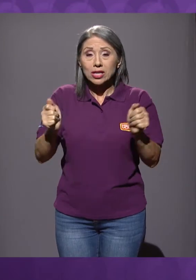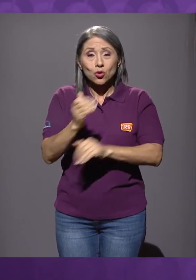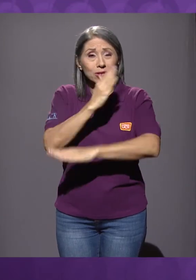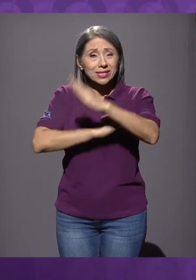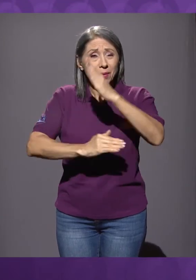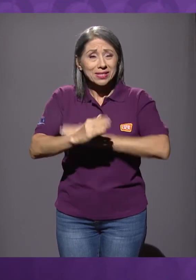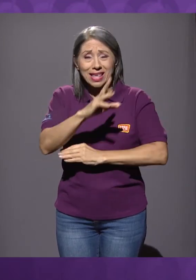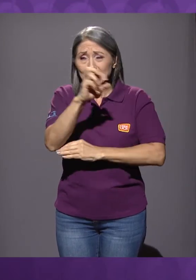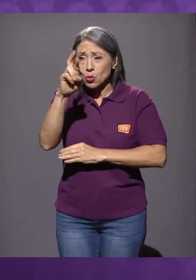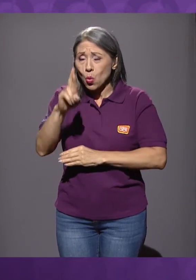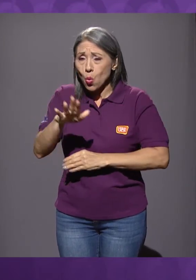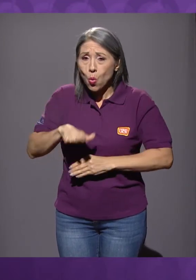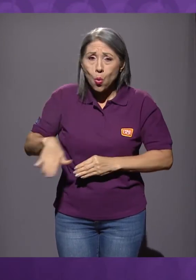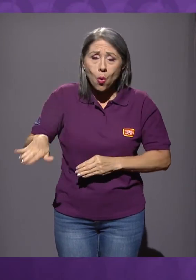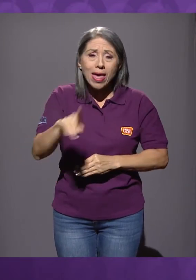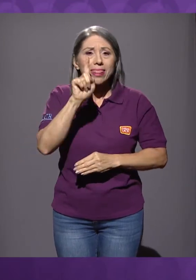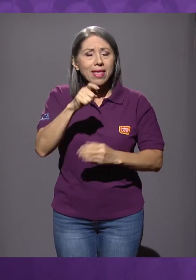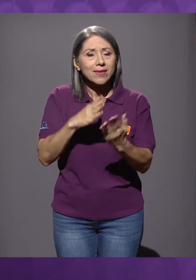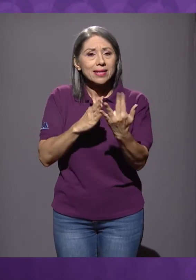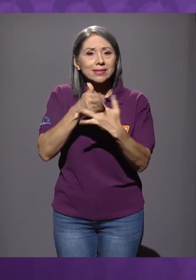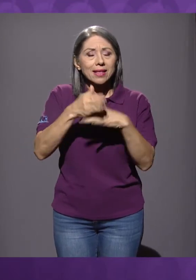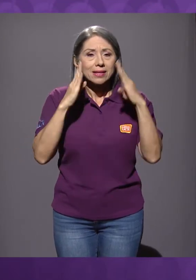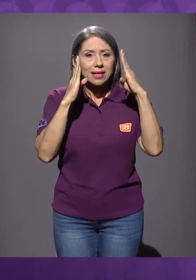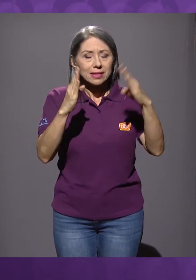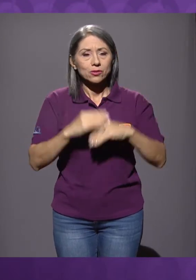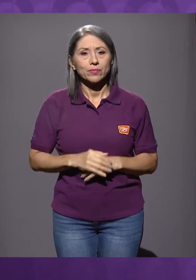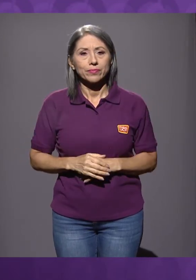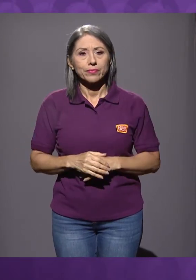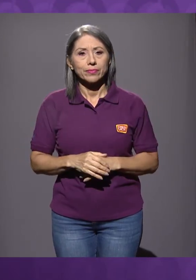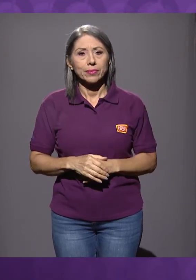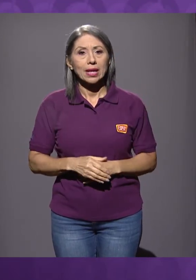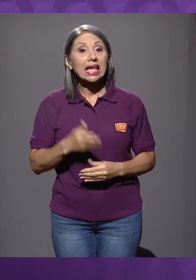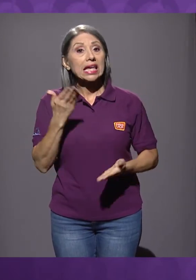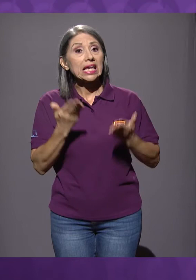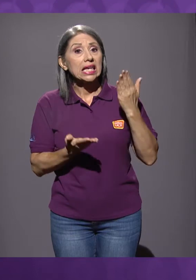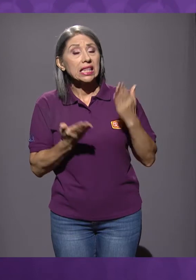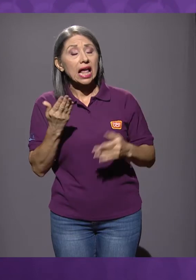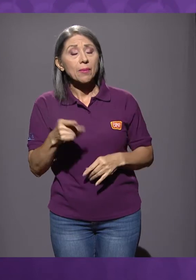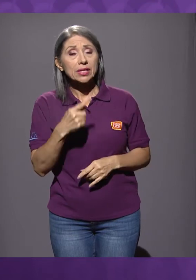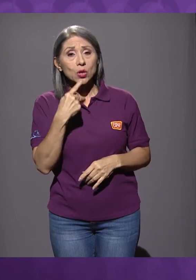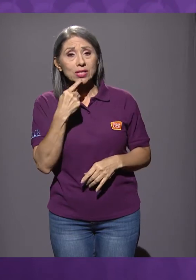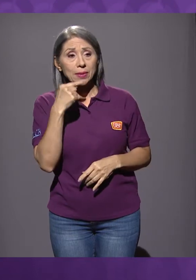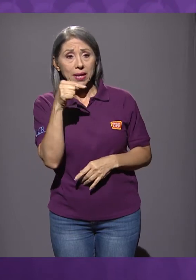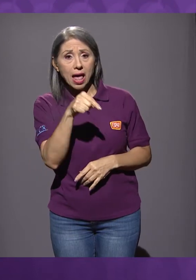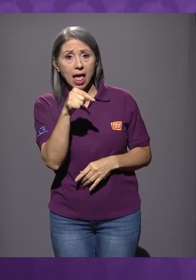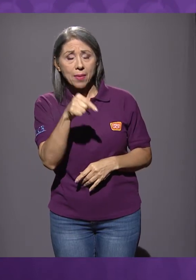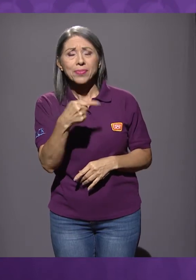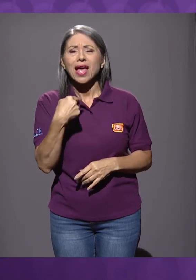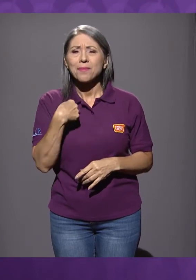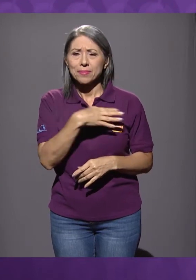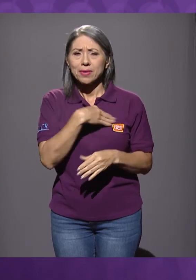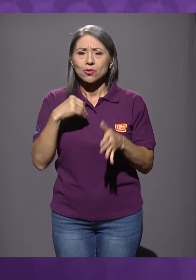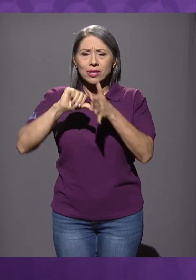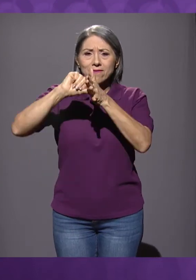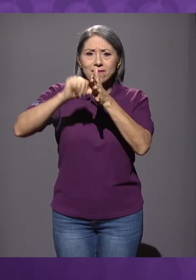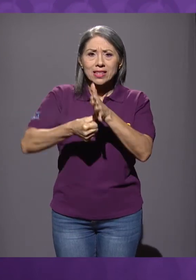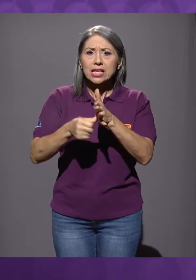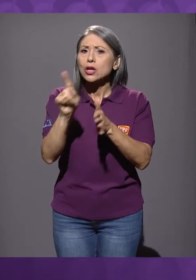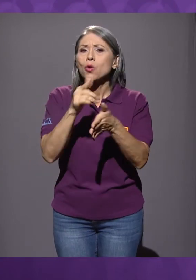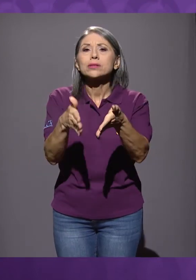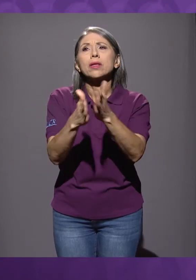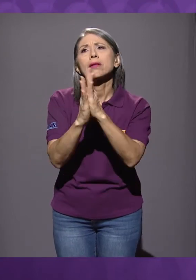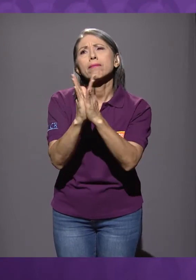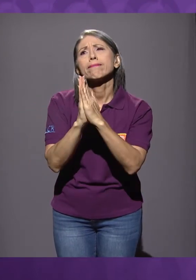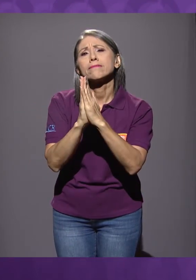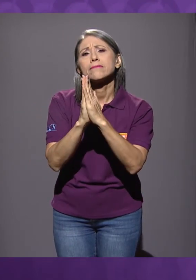discapacidad de todo el país tienen que tener acceso a esa atención. Y tal vez, Andrés, en eso que estás planteando, a mí siempre me gusta enfatizar en que no es un